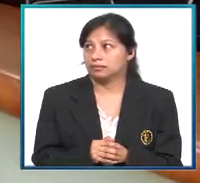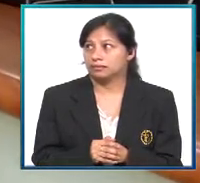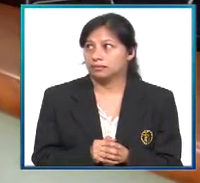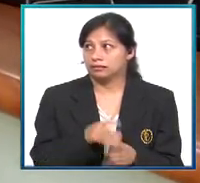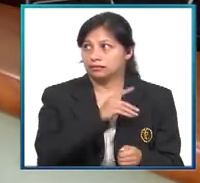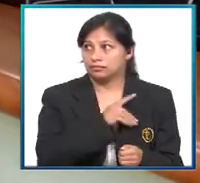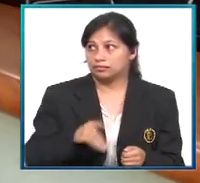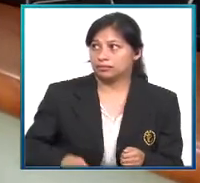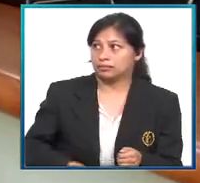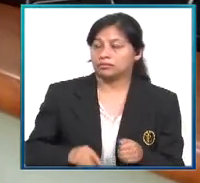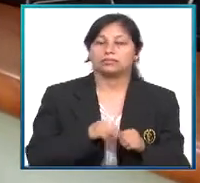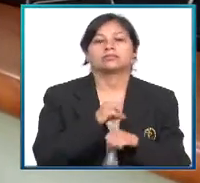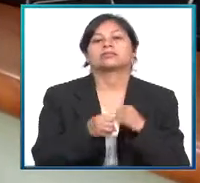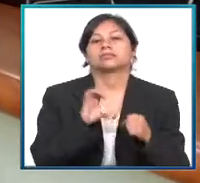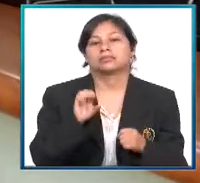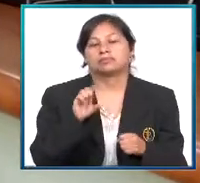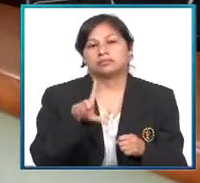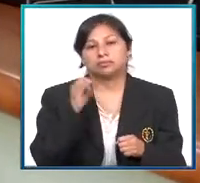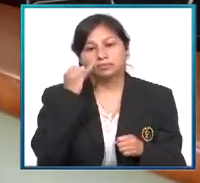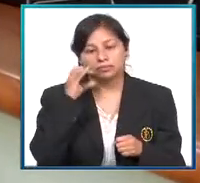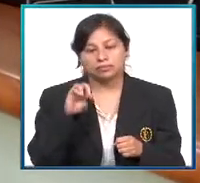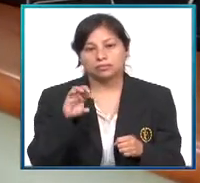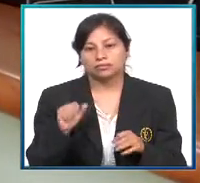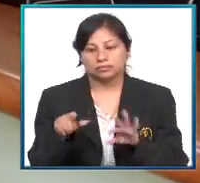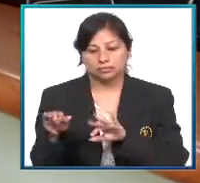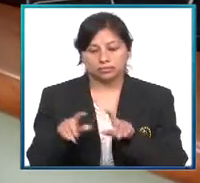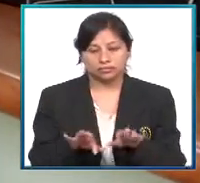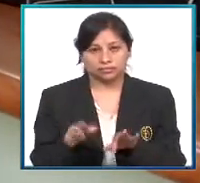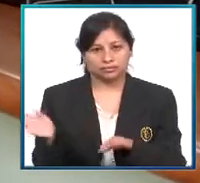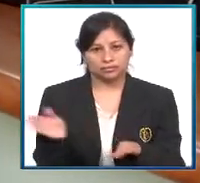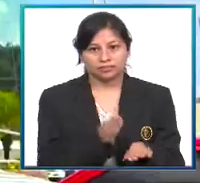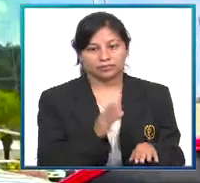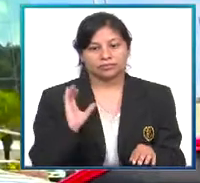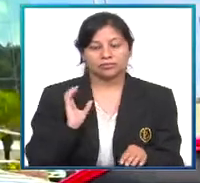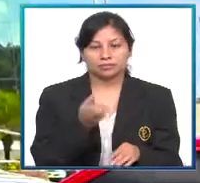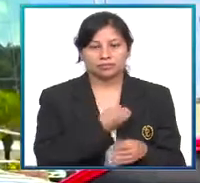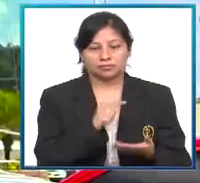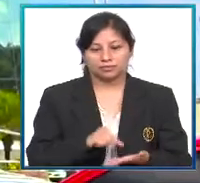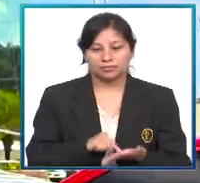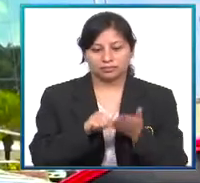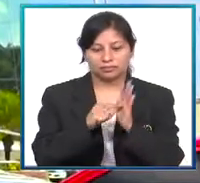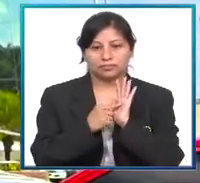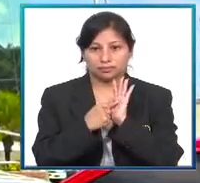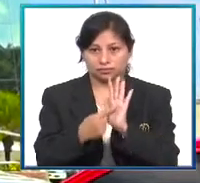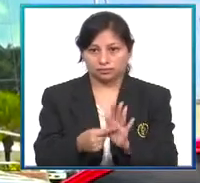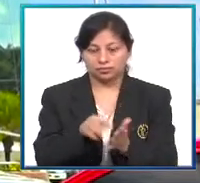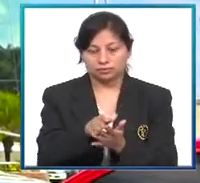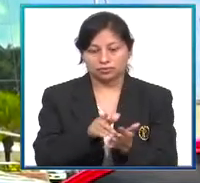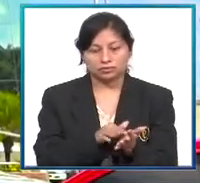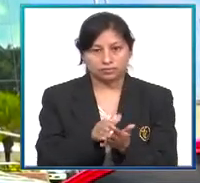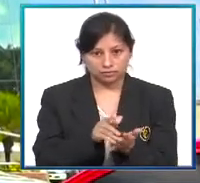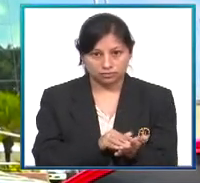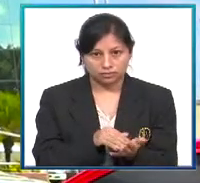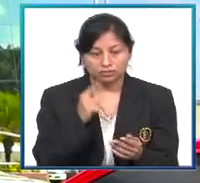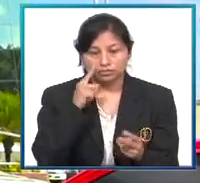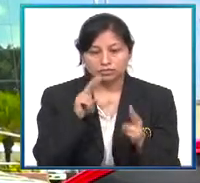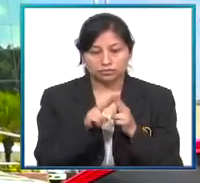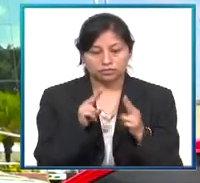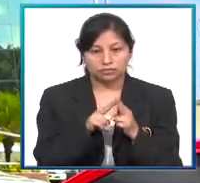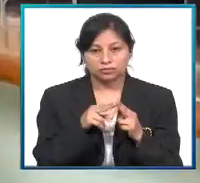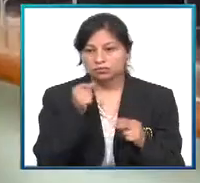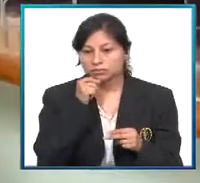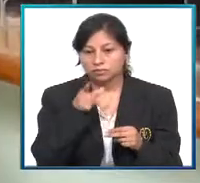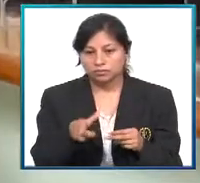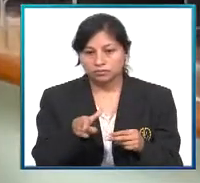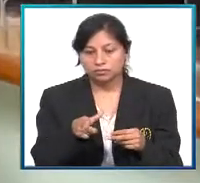El diputado Felipe Alejos, primer secretario de Junta Directiva del Congreso de la República, se presentó este día a la Contraloría General de Cuentas para colocar una